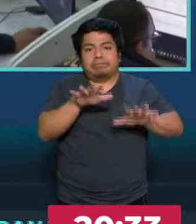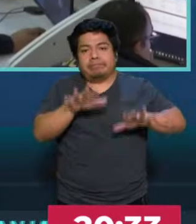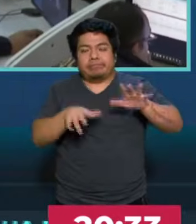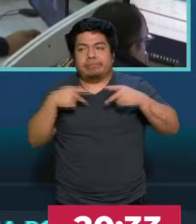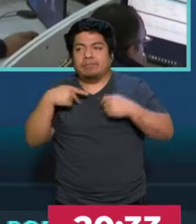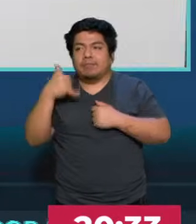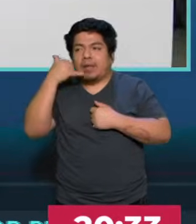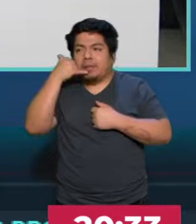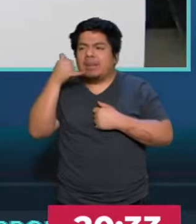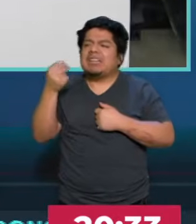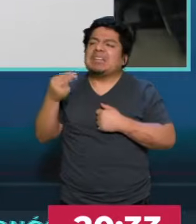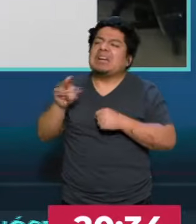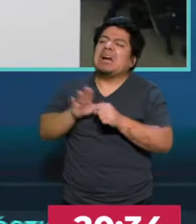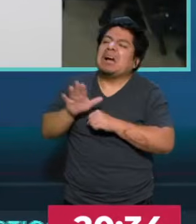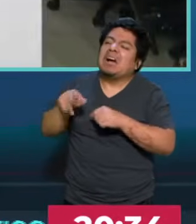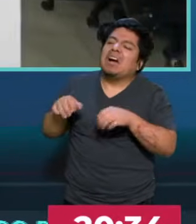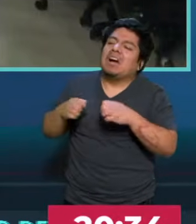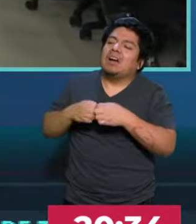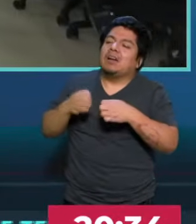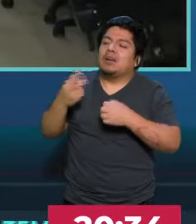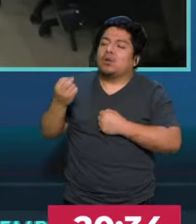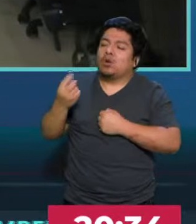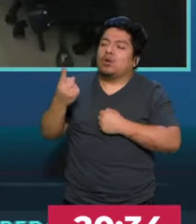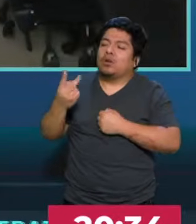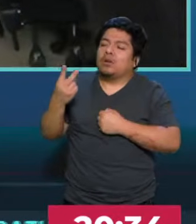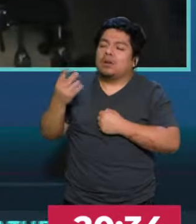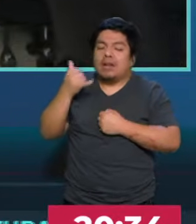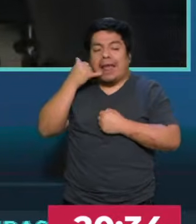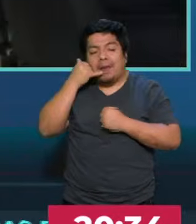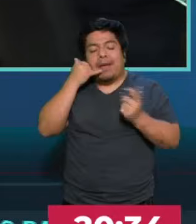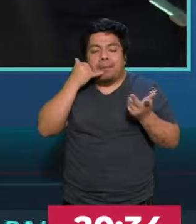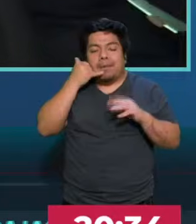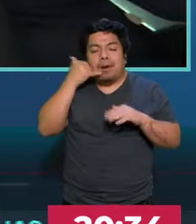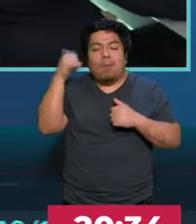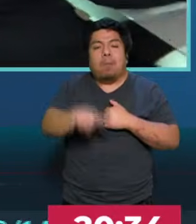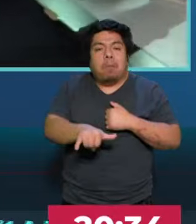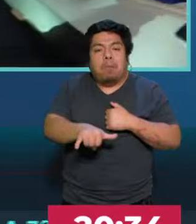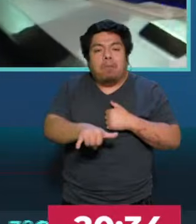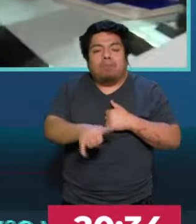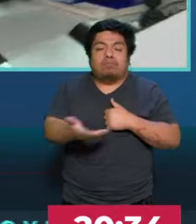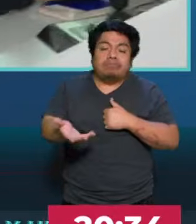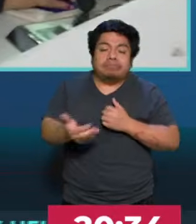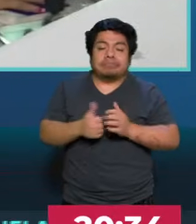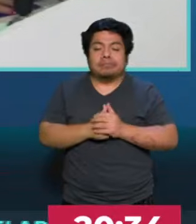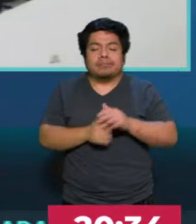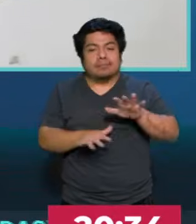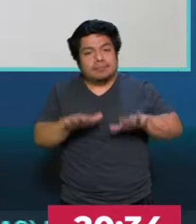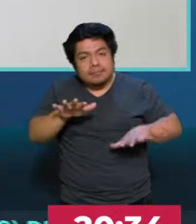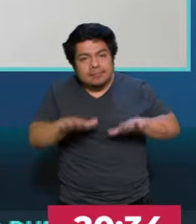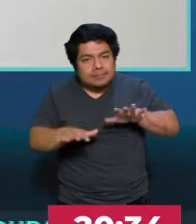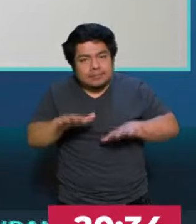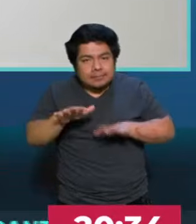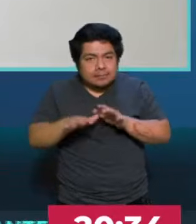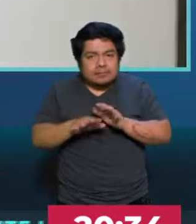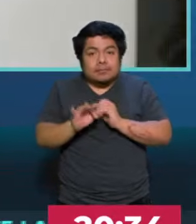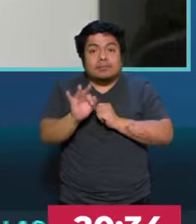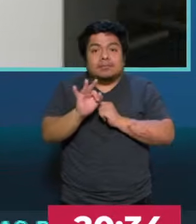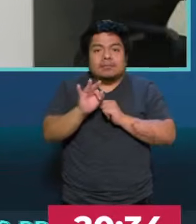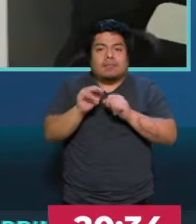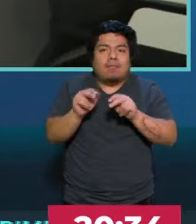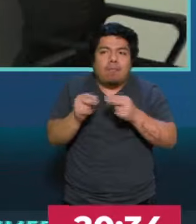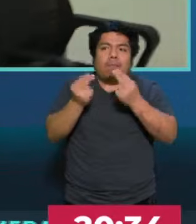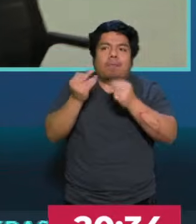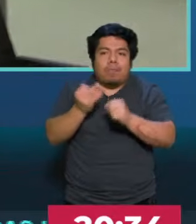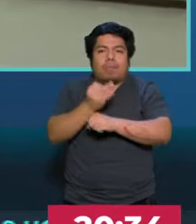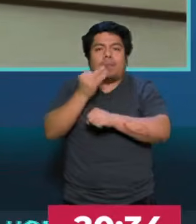le preguntan cuál es su emergencia, le hacen 2 o 3 preguntas, se mantienen la conversación y después cuelga. O eventualmente procede algún tipo de broma, para